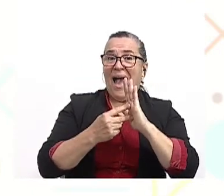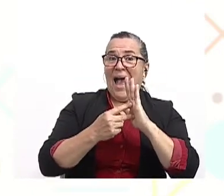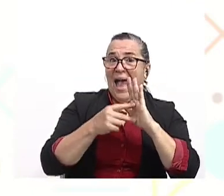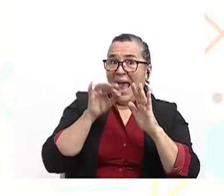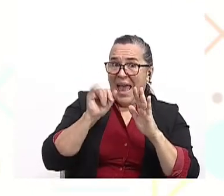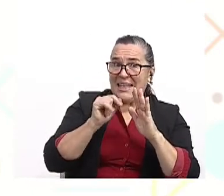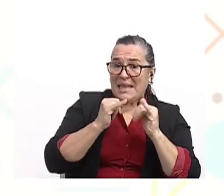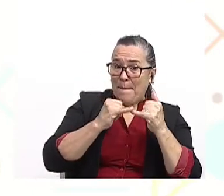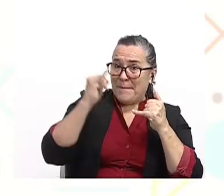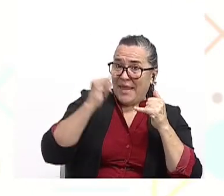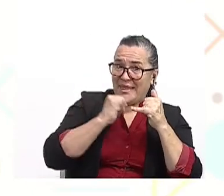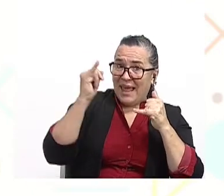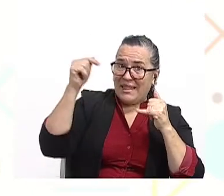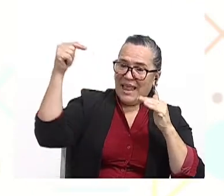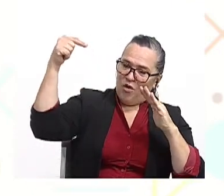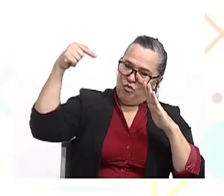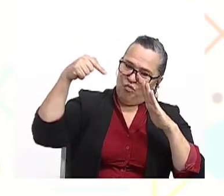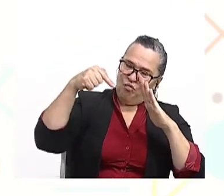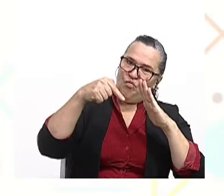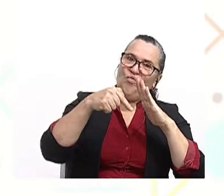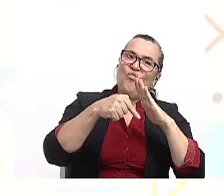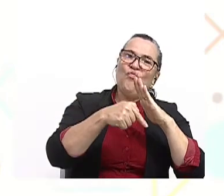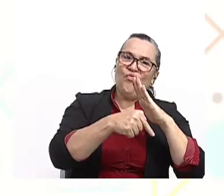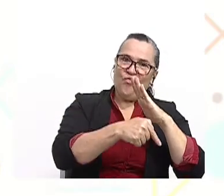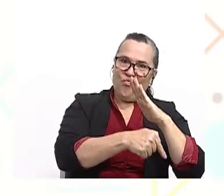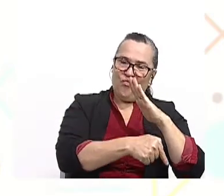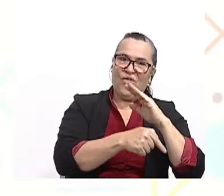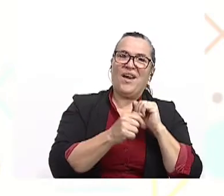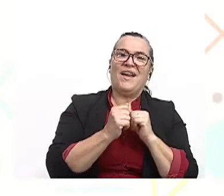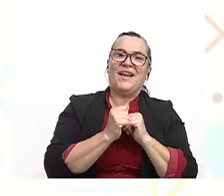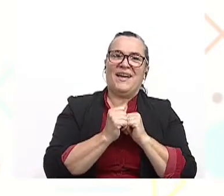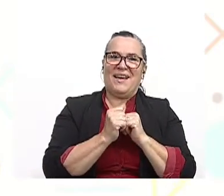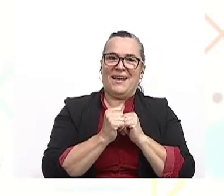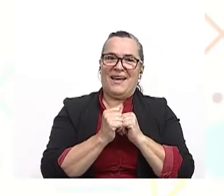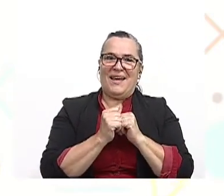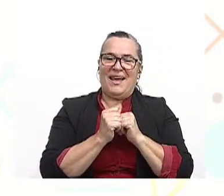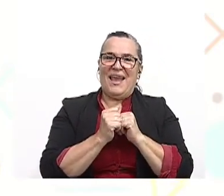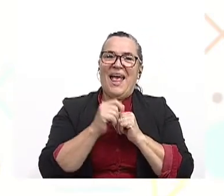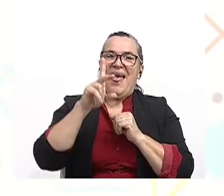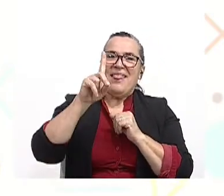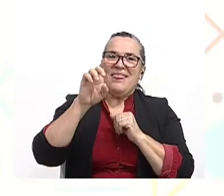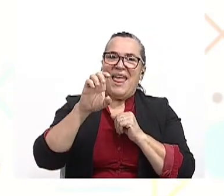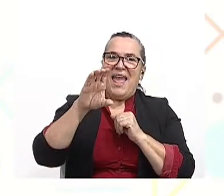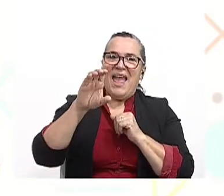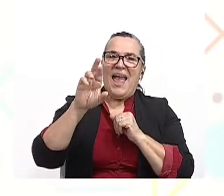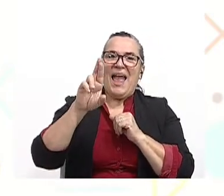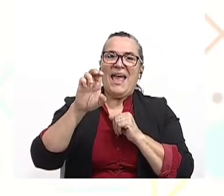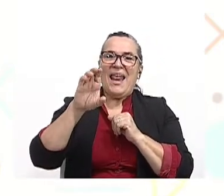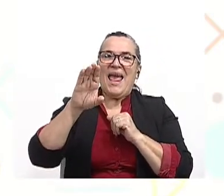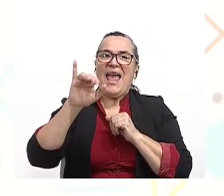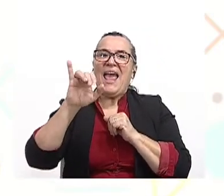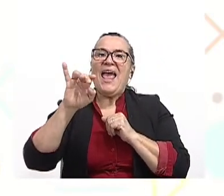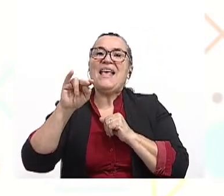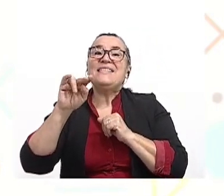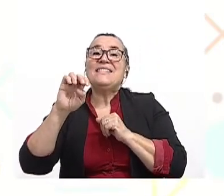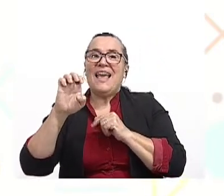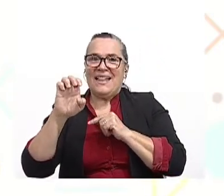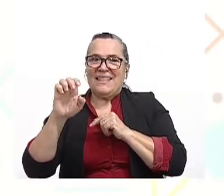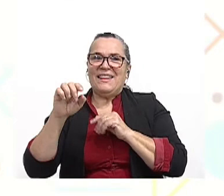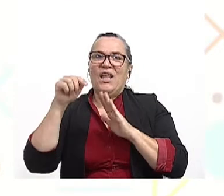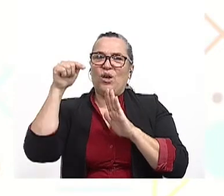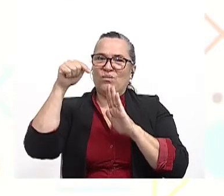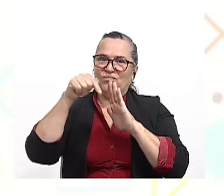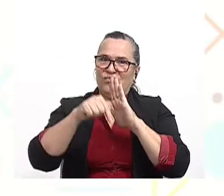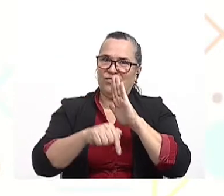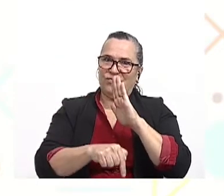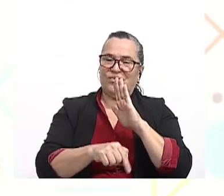esa pendiente, muy bien, como es negativa, esa función es decreciente. Excelente, muy bien.